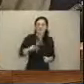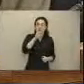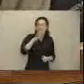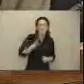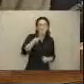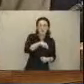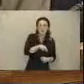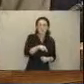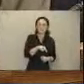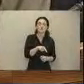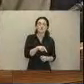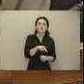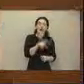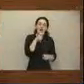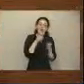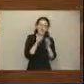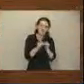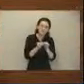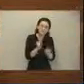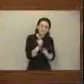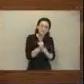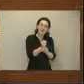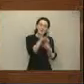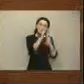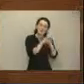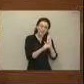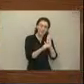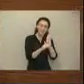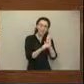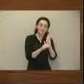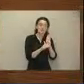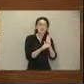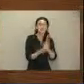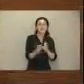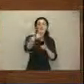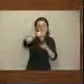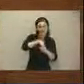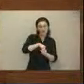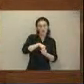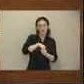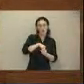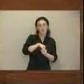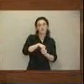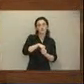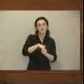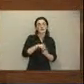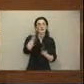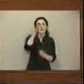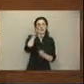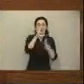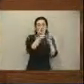están desarrollando estos principios que se contienen en esta